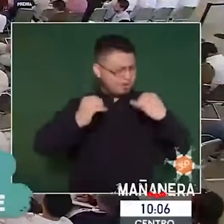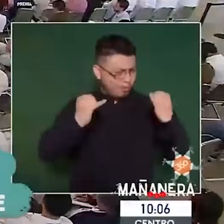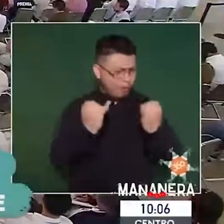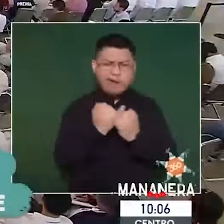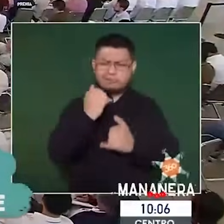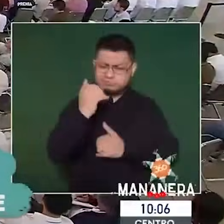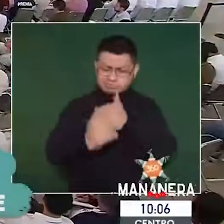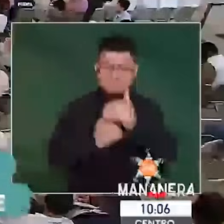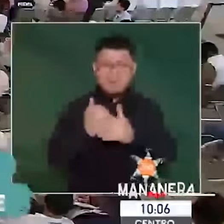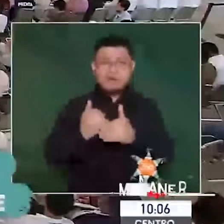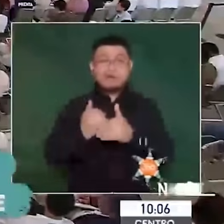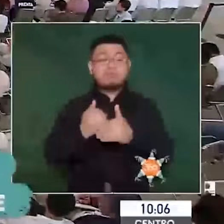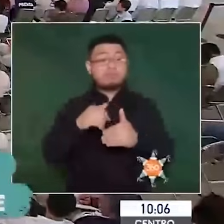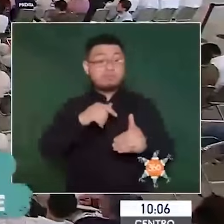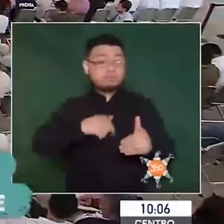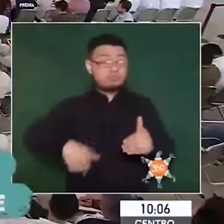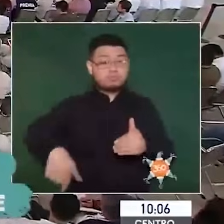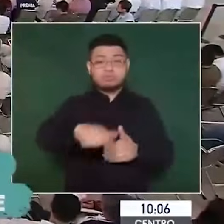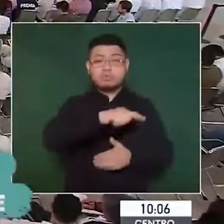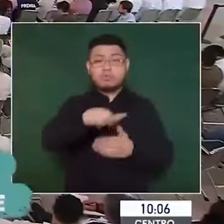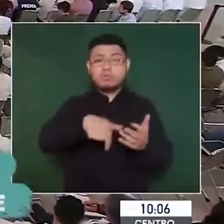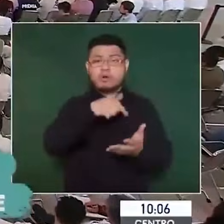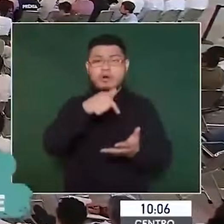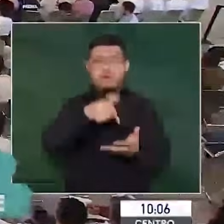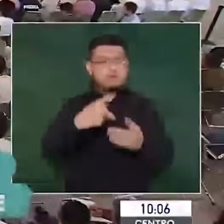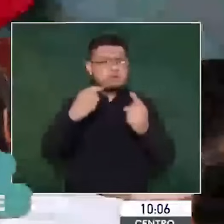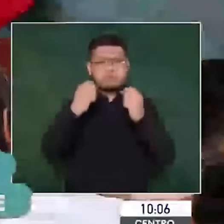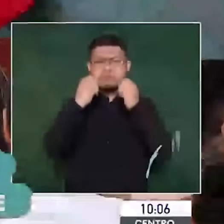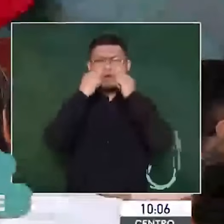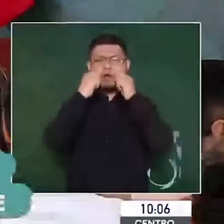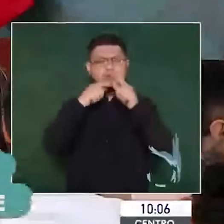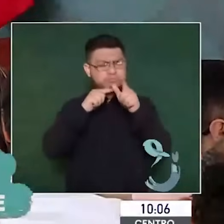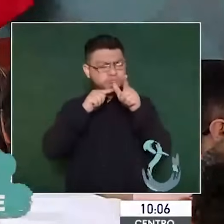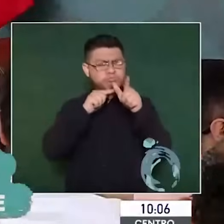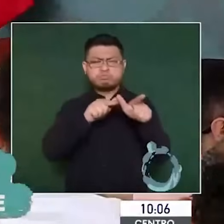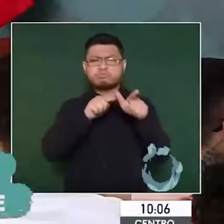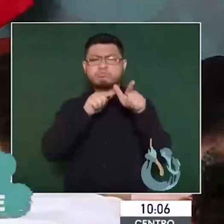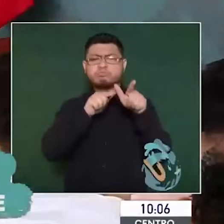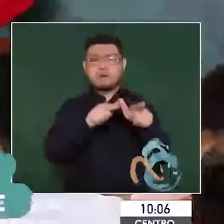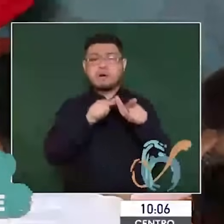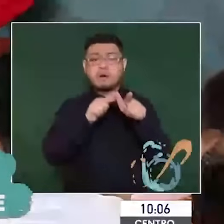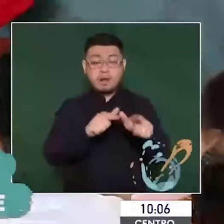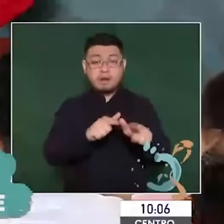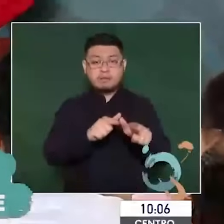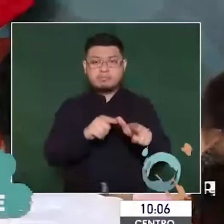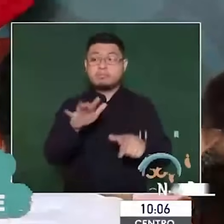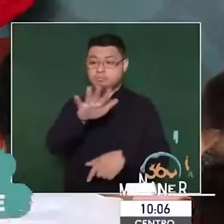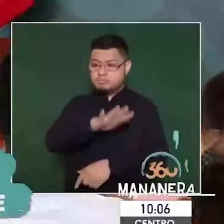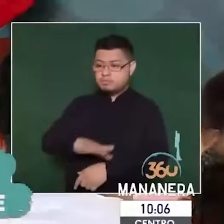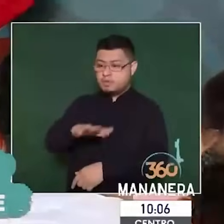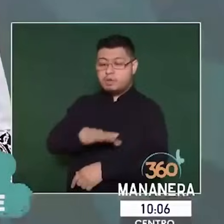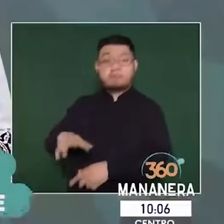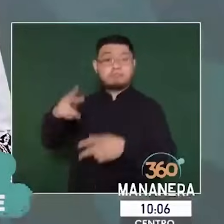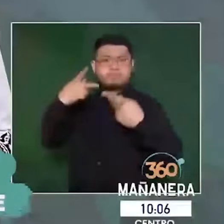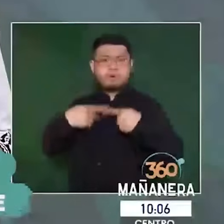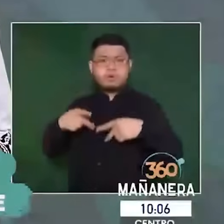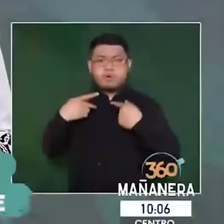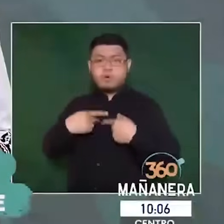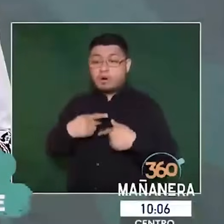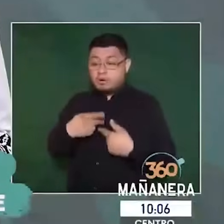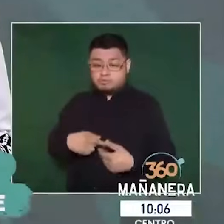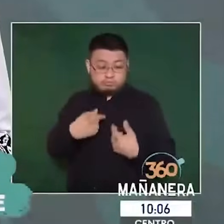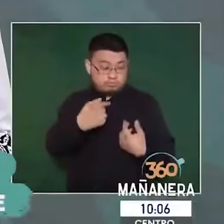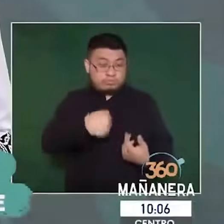por caminos y carreteras necesarias para que un pueblo que merecía, que con tanto petróleo, tanto asfalto que salió